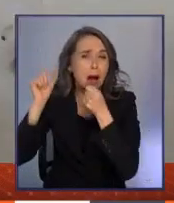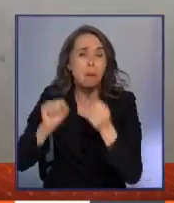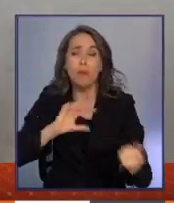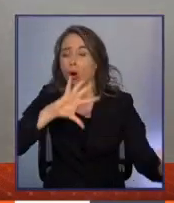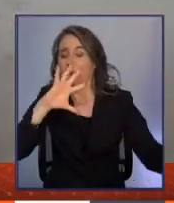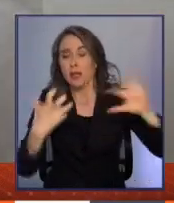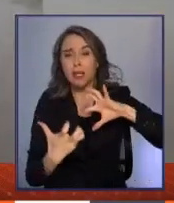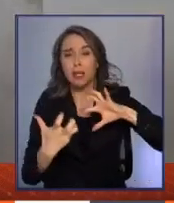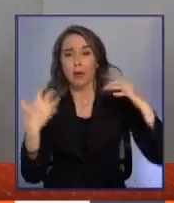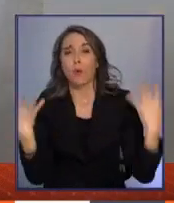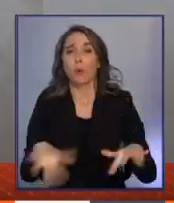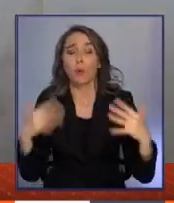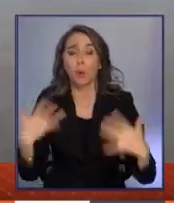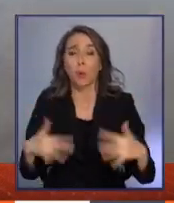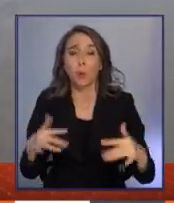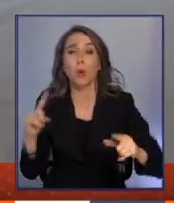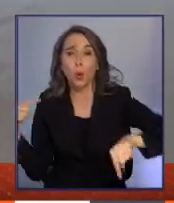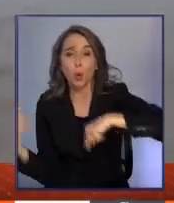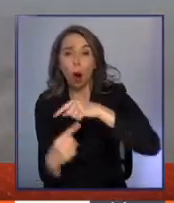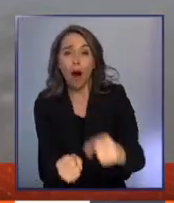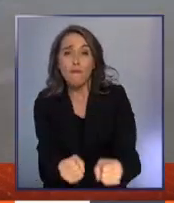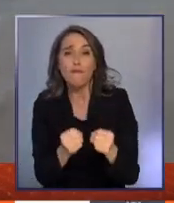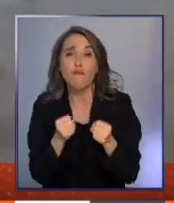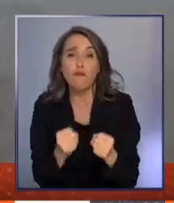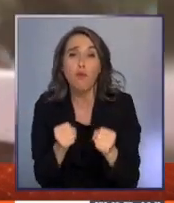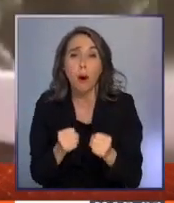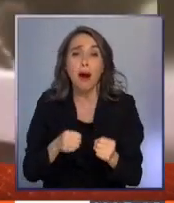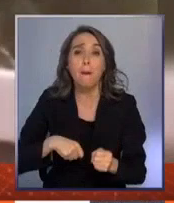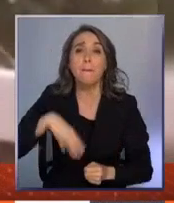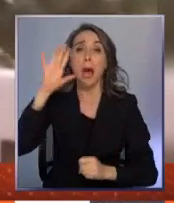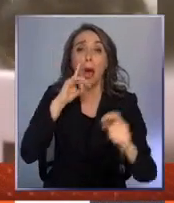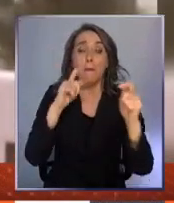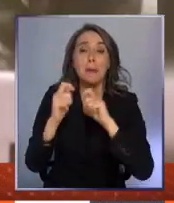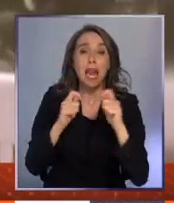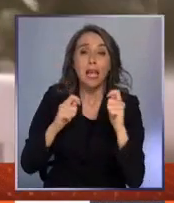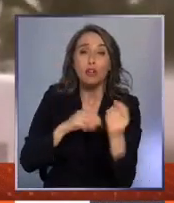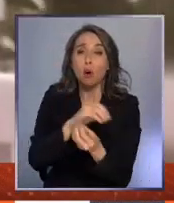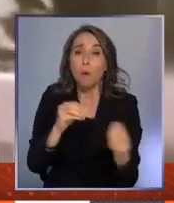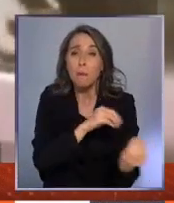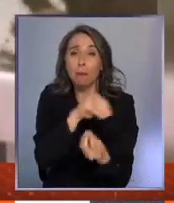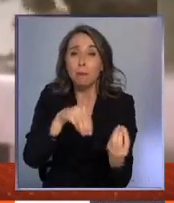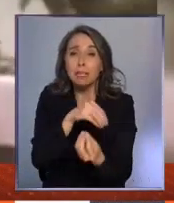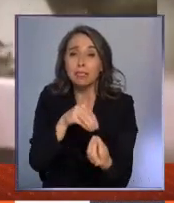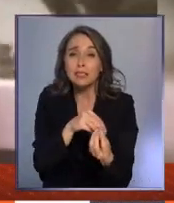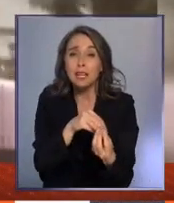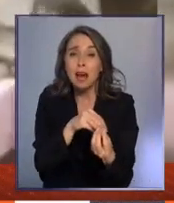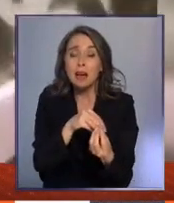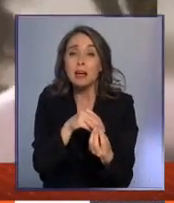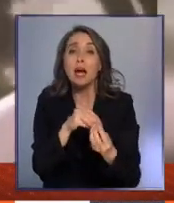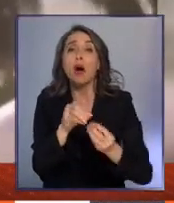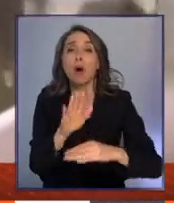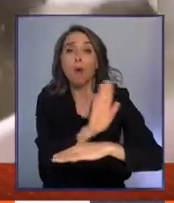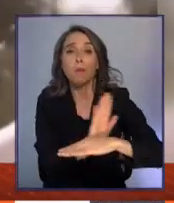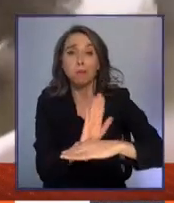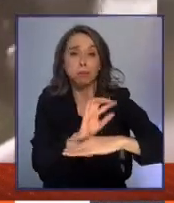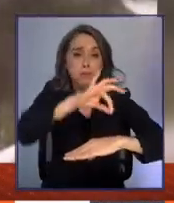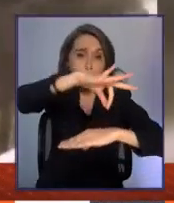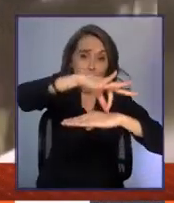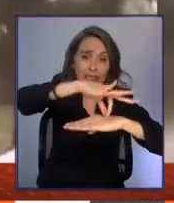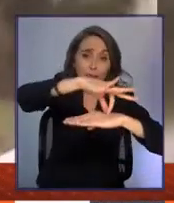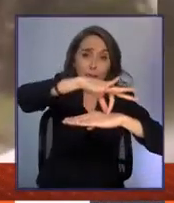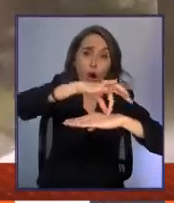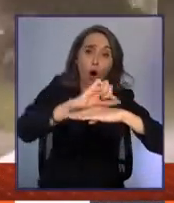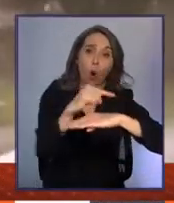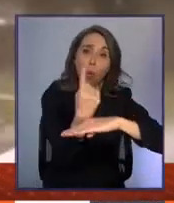podríamos decir, porque la fuerza del huracán es aún más peligrosa combinada con que se encuentra prácticamente estacionado en el mismo punto y no registra